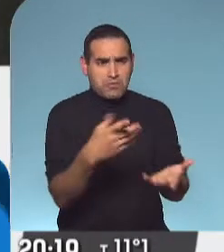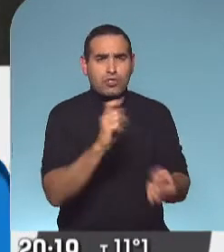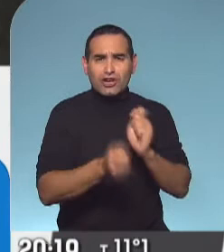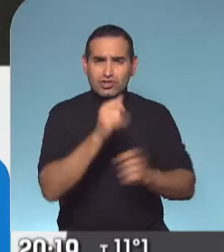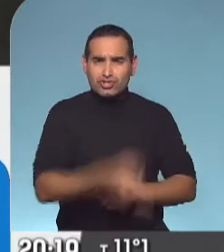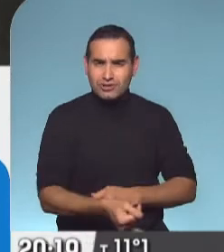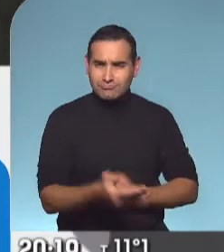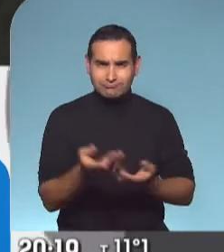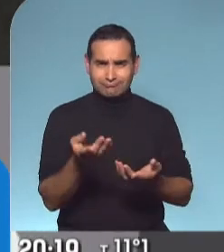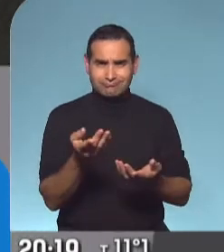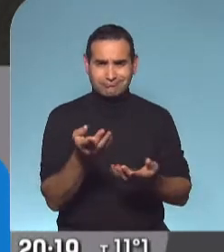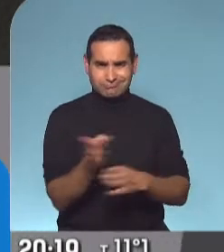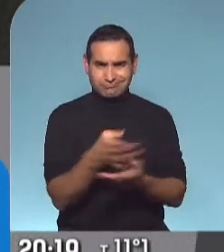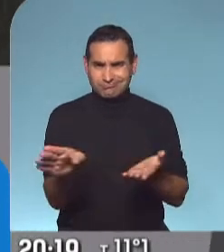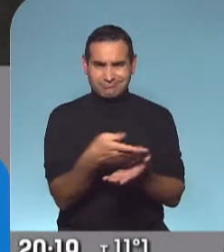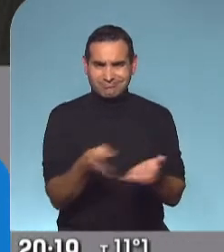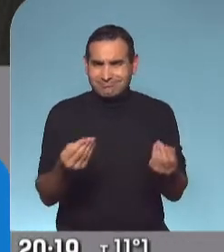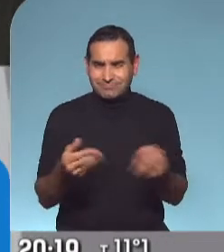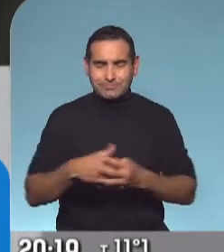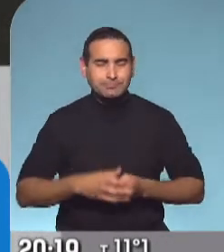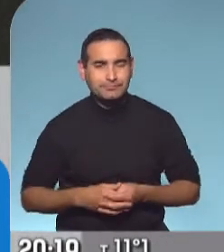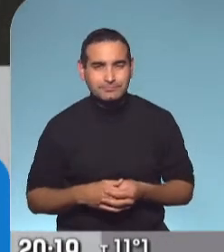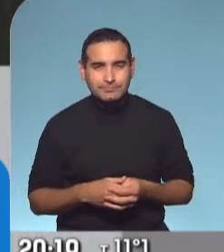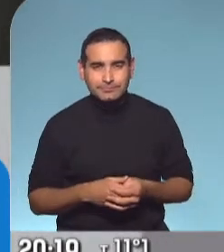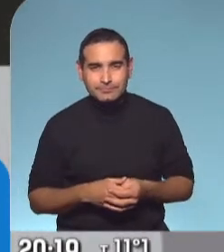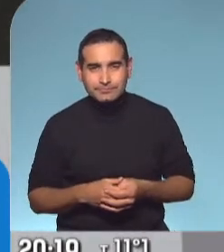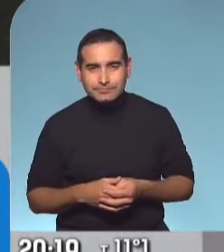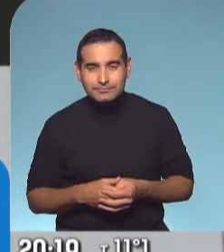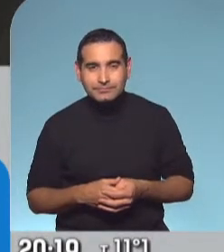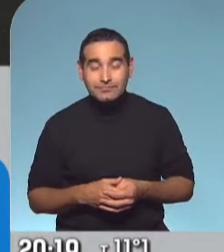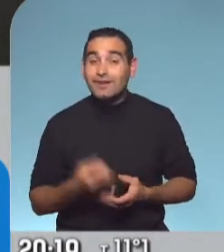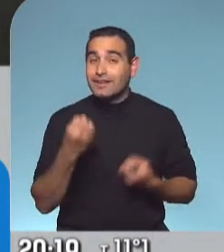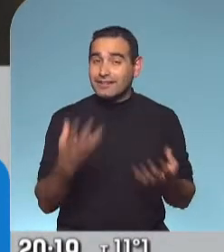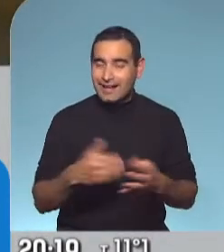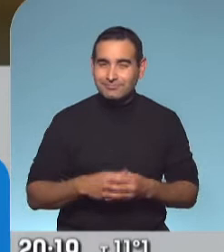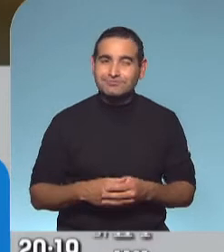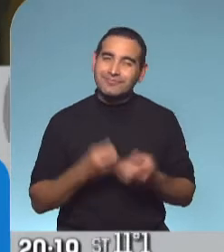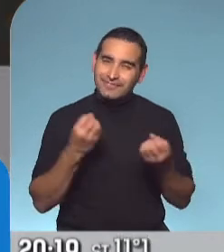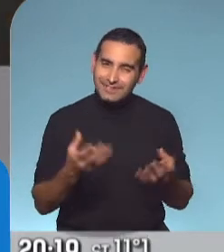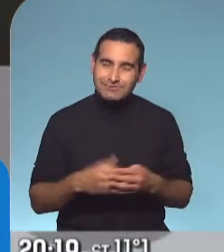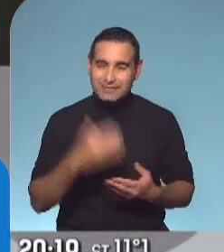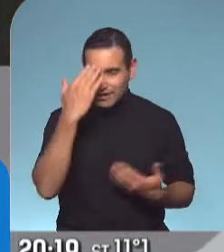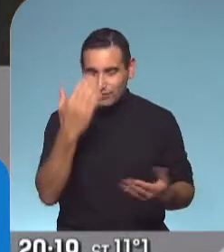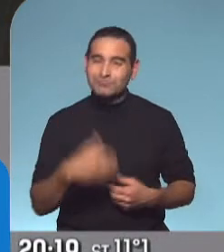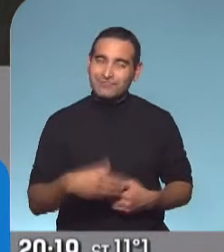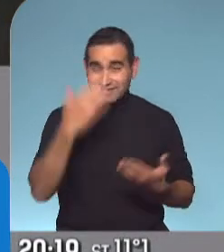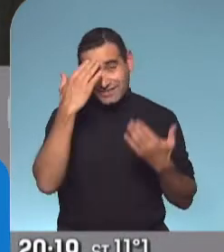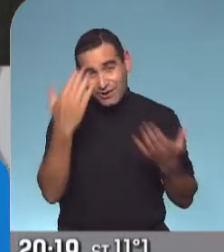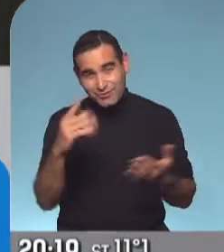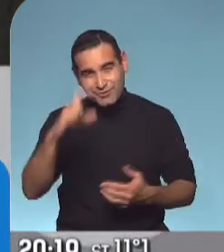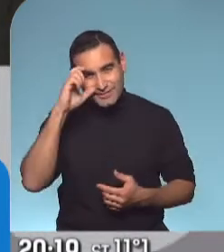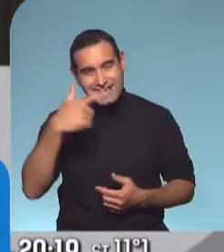entiende. Exacto. César, Diana y Alejandro te escuchan en el piso. ¿Qué tal? ¿Cómo les va? ¿Cómo estás? Un saludo muy grande. Un saludo,